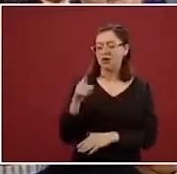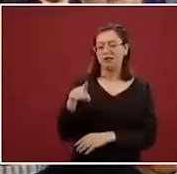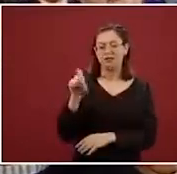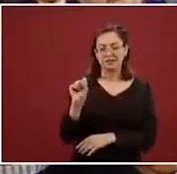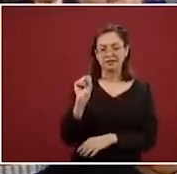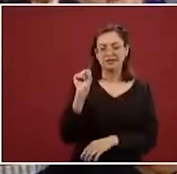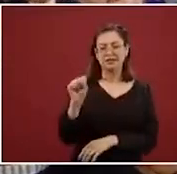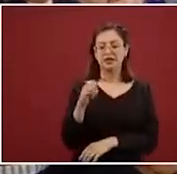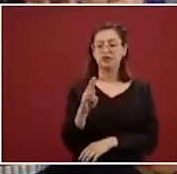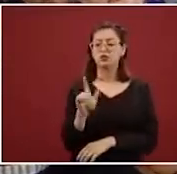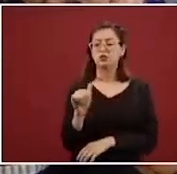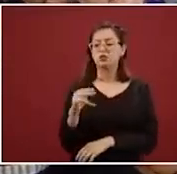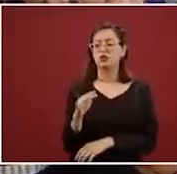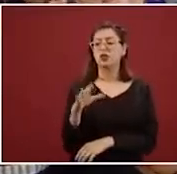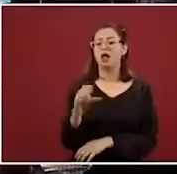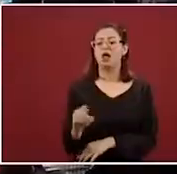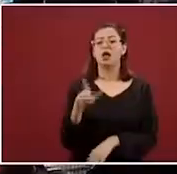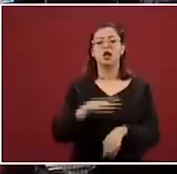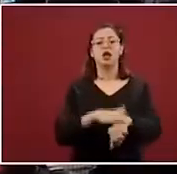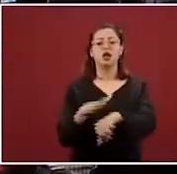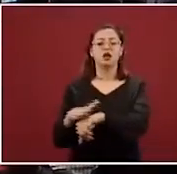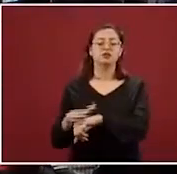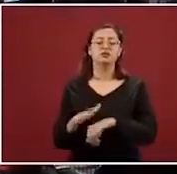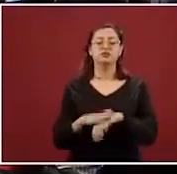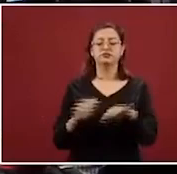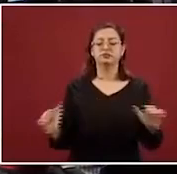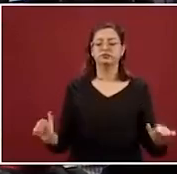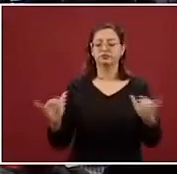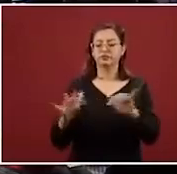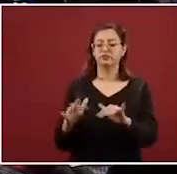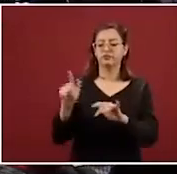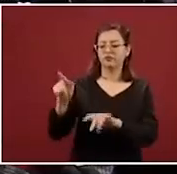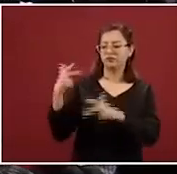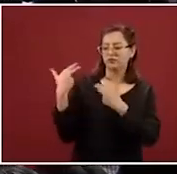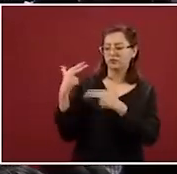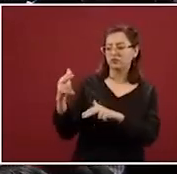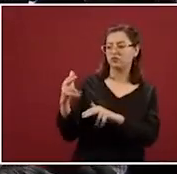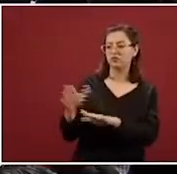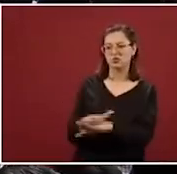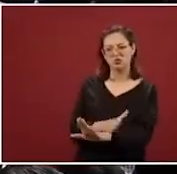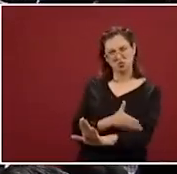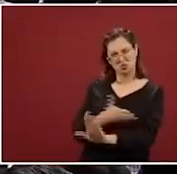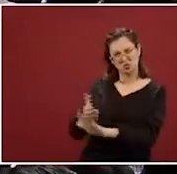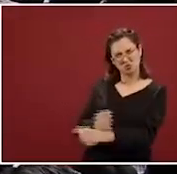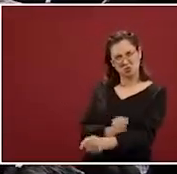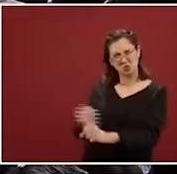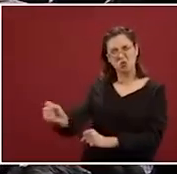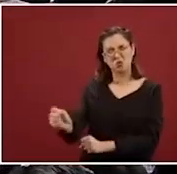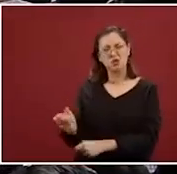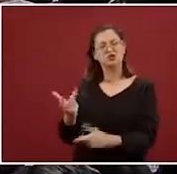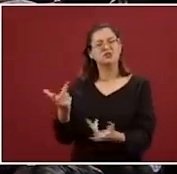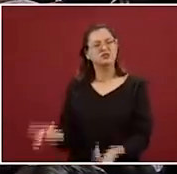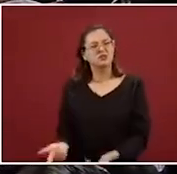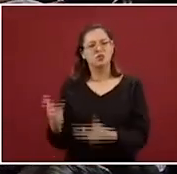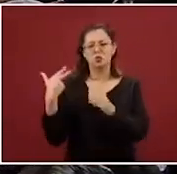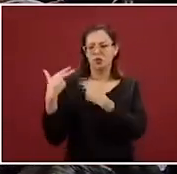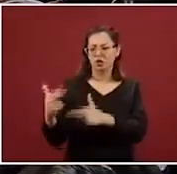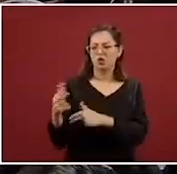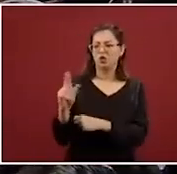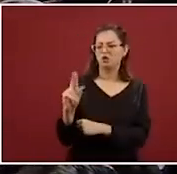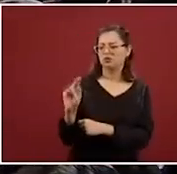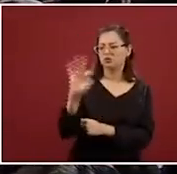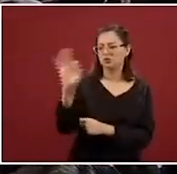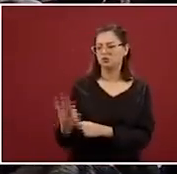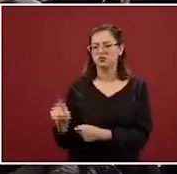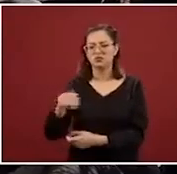está convocando a ir a tratar de romper la huelga, una huelga en la que yo no sé si usted está enterado, el 80%